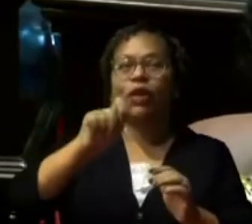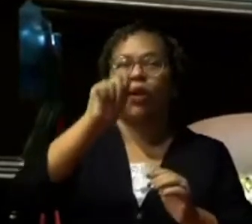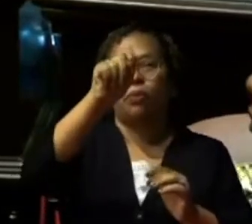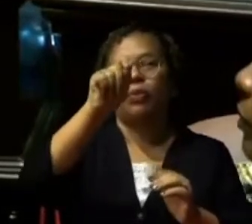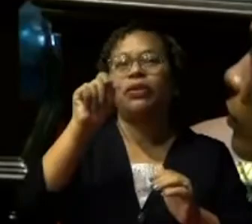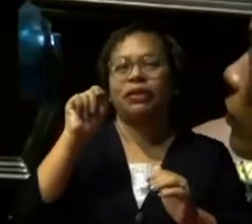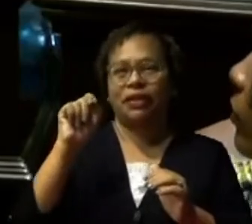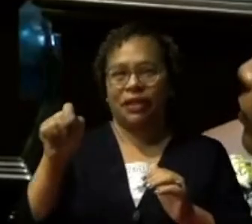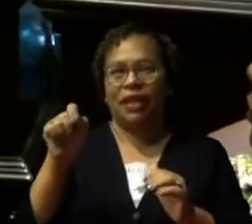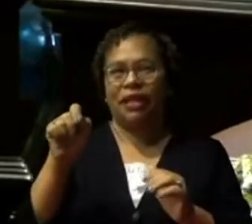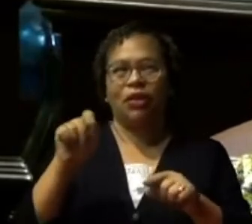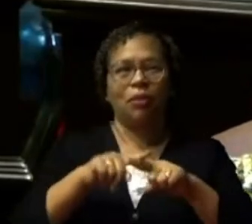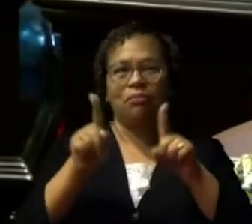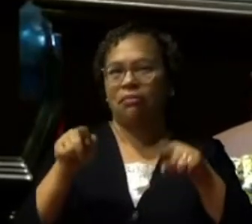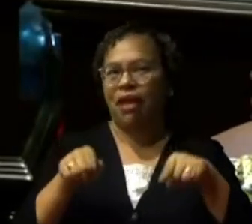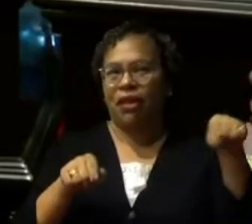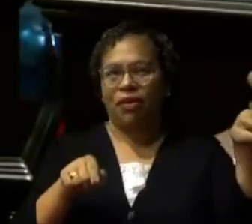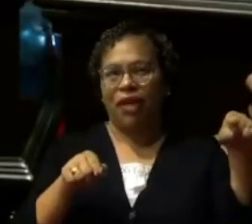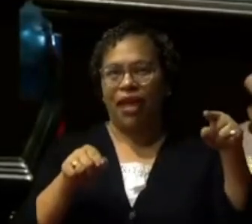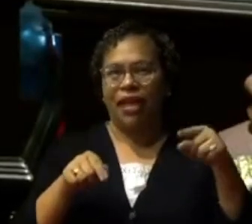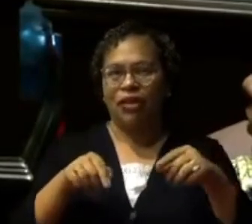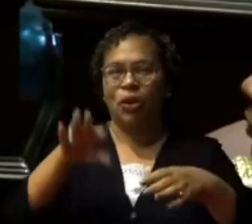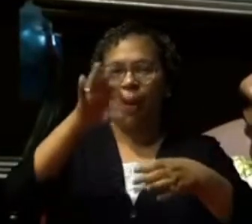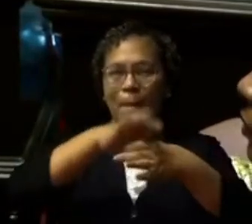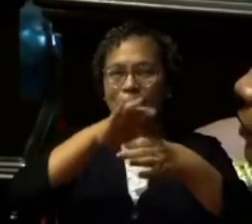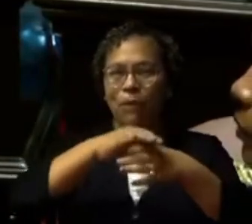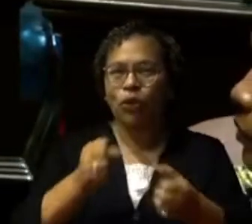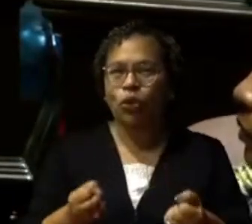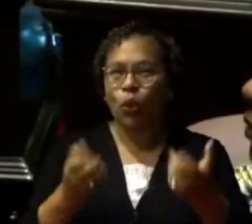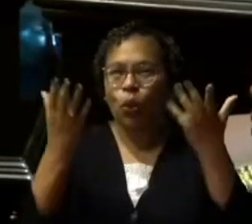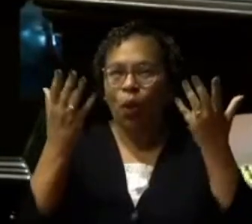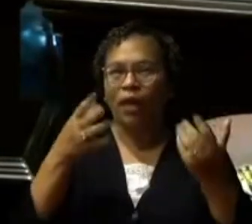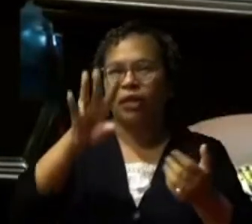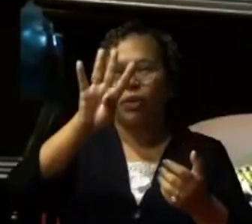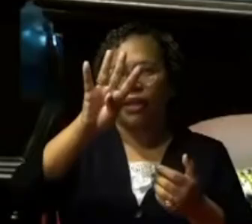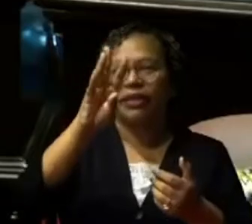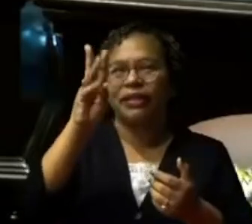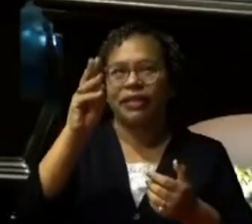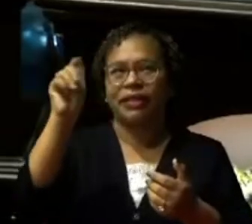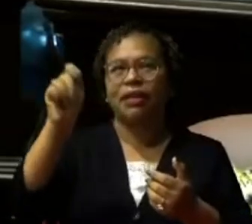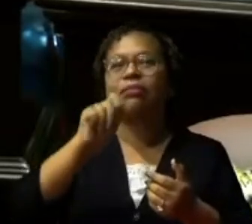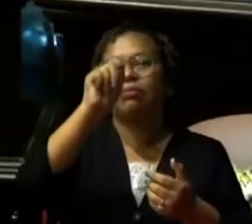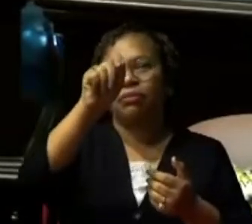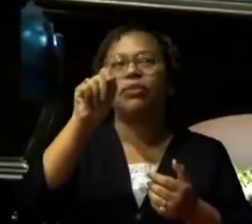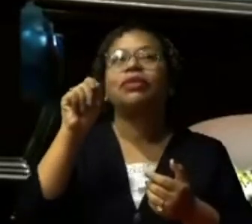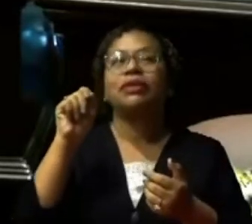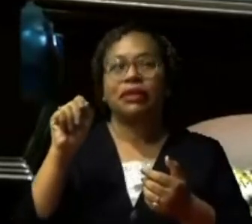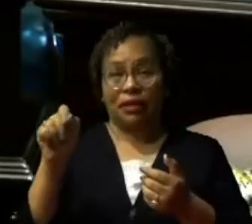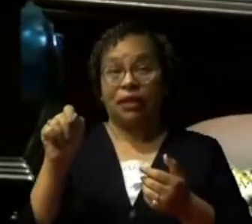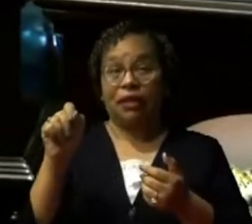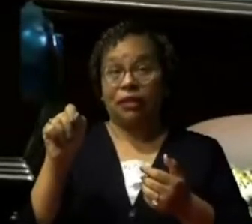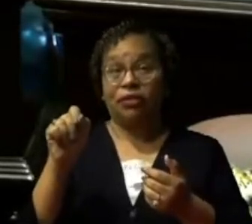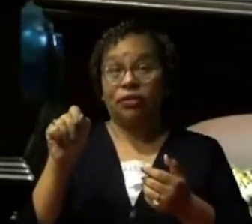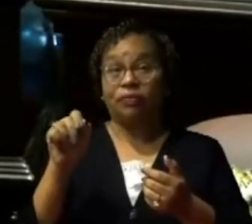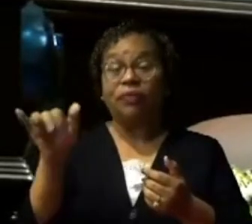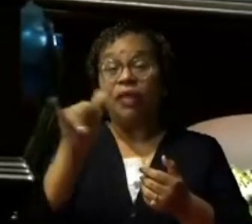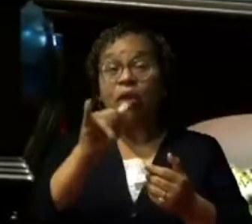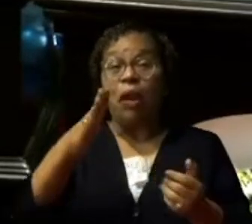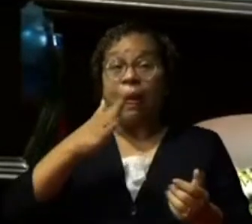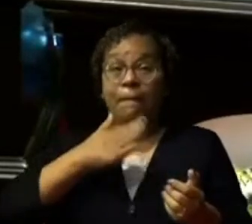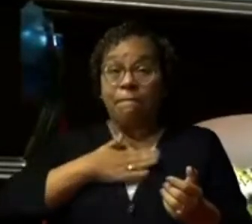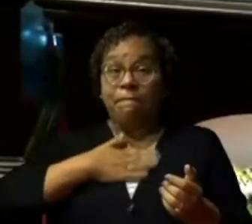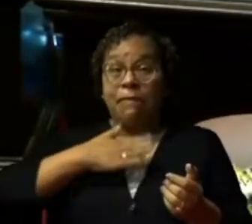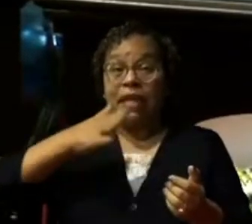sacado únicamente un 46% de los votos. Si lo traducimos a la circunscripción 1, a la que yo pertenezco, habiendo la primera mayoría y